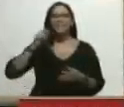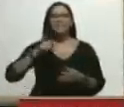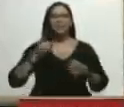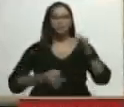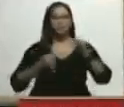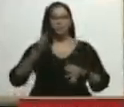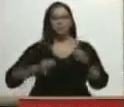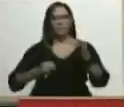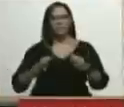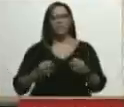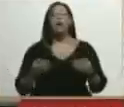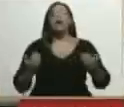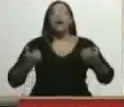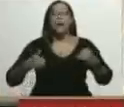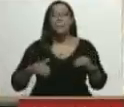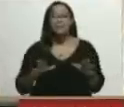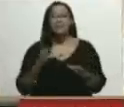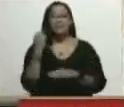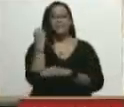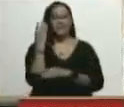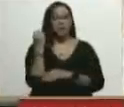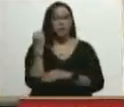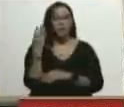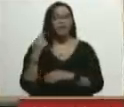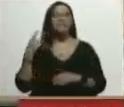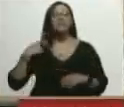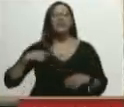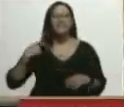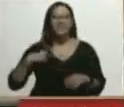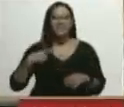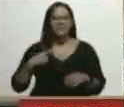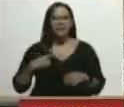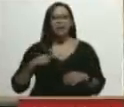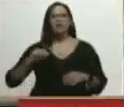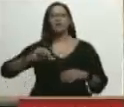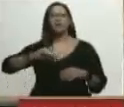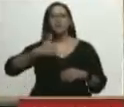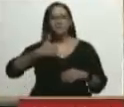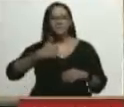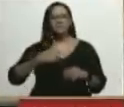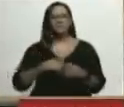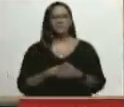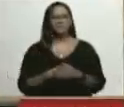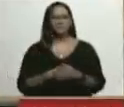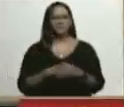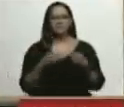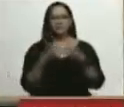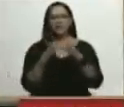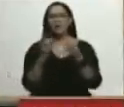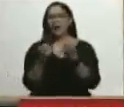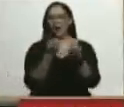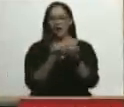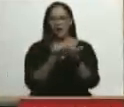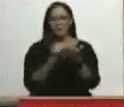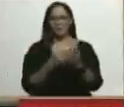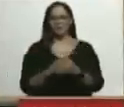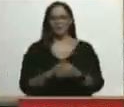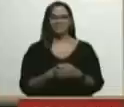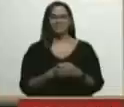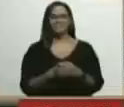a pesar que ese congreso él tenía la mayoría era de su de su grupo económico